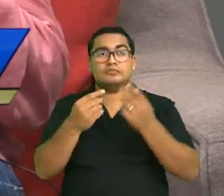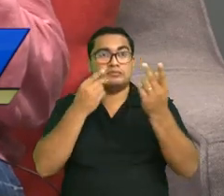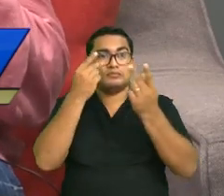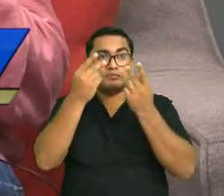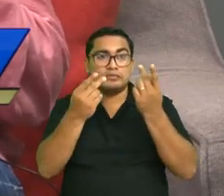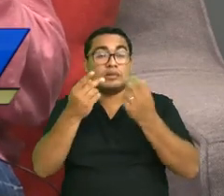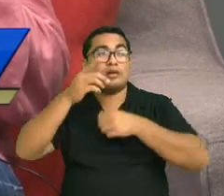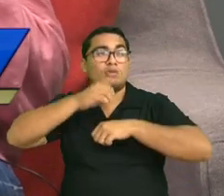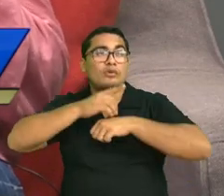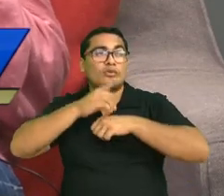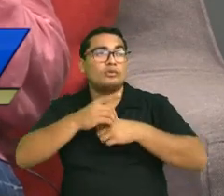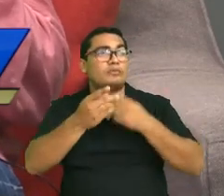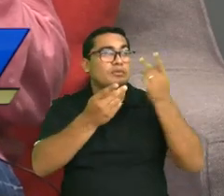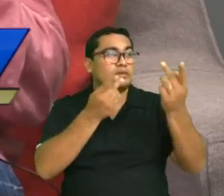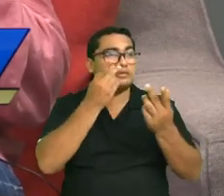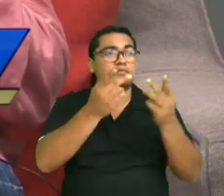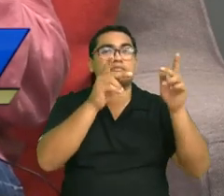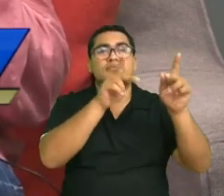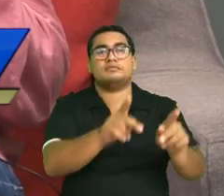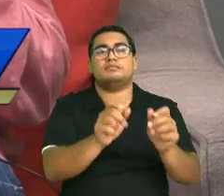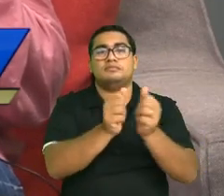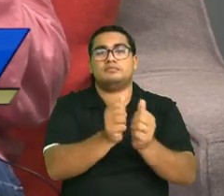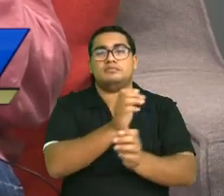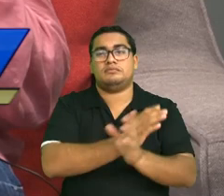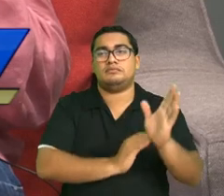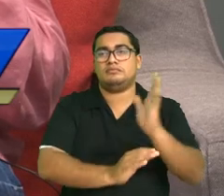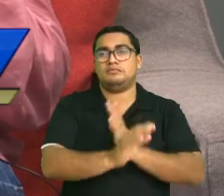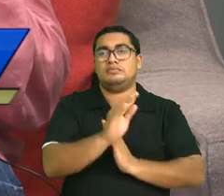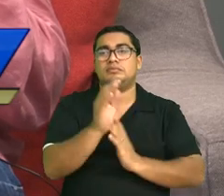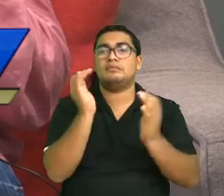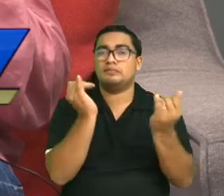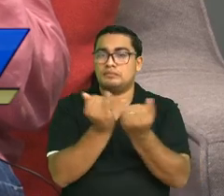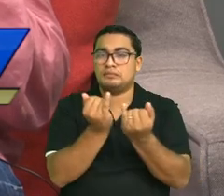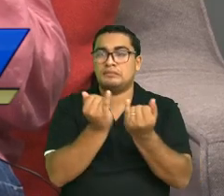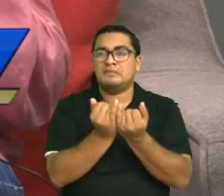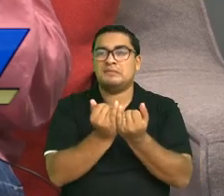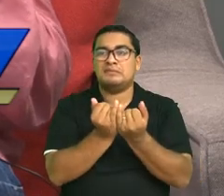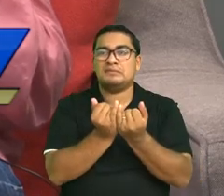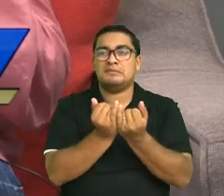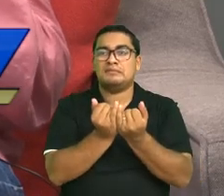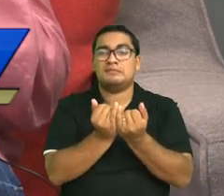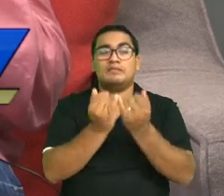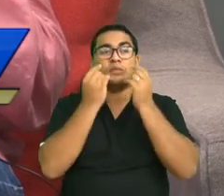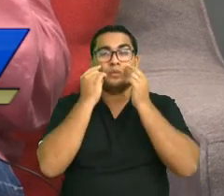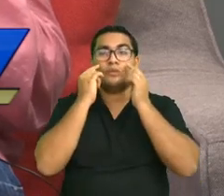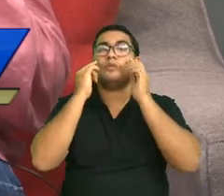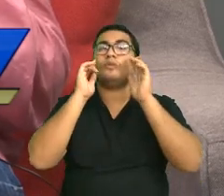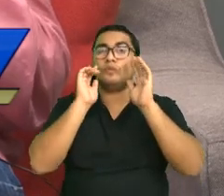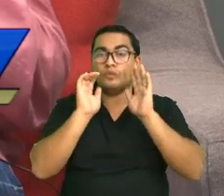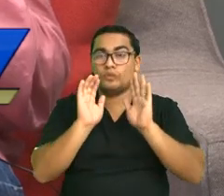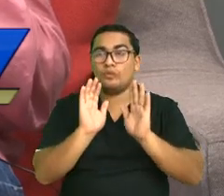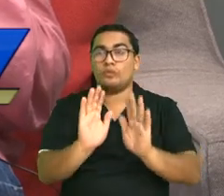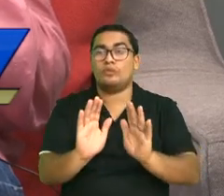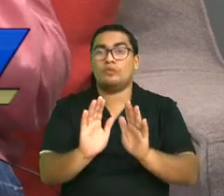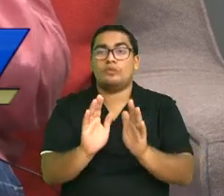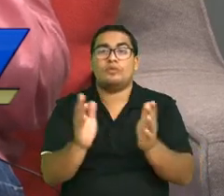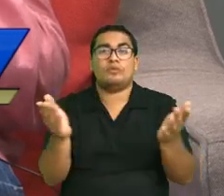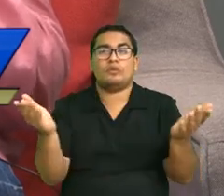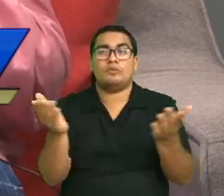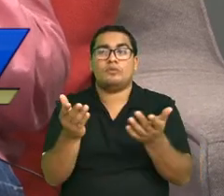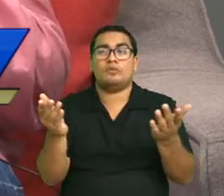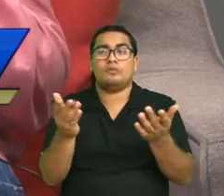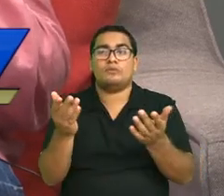clínica, sino que es una visita que nos permita prevenir, digamos, alguna